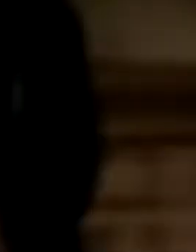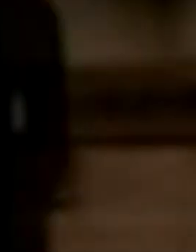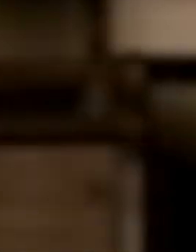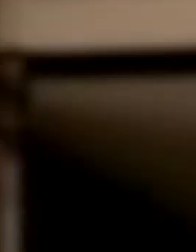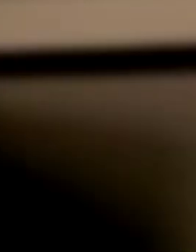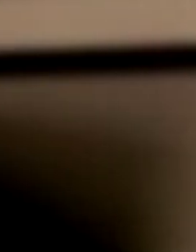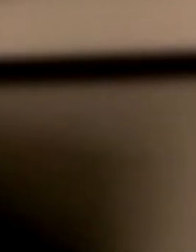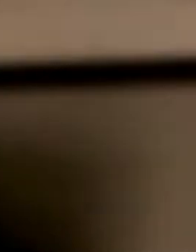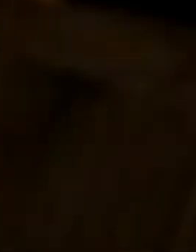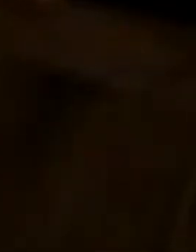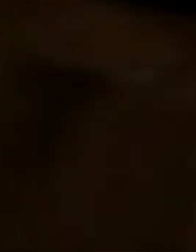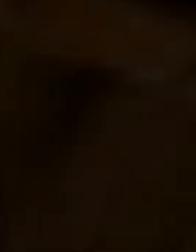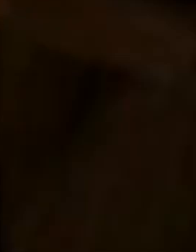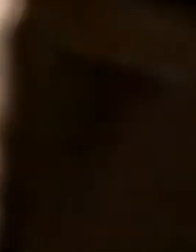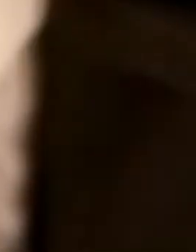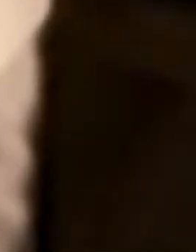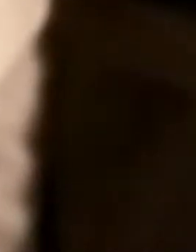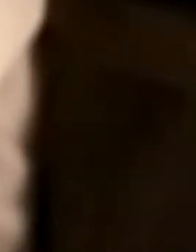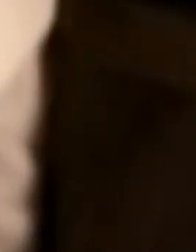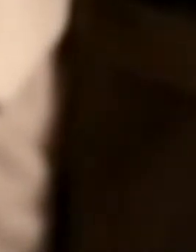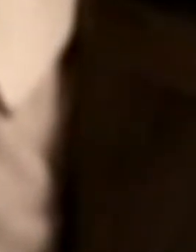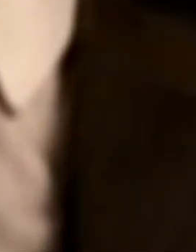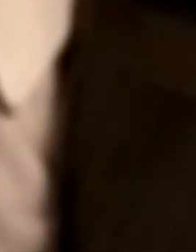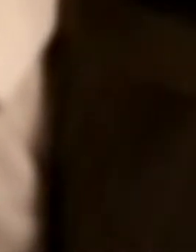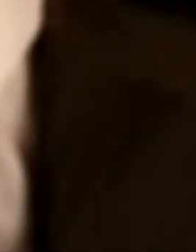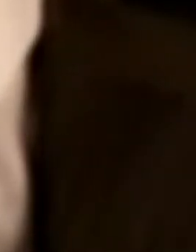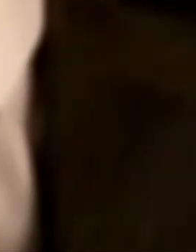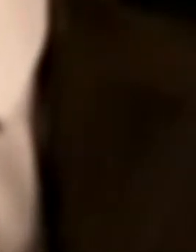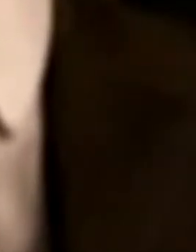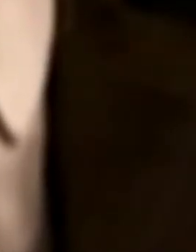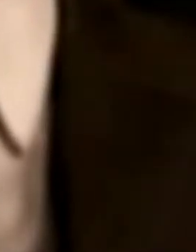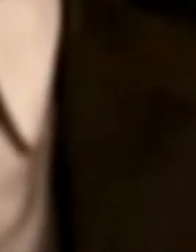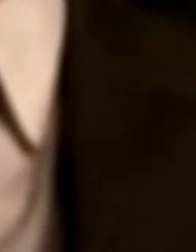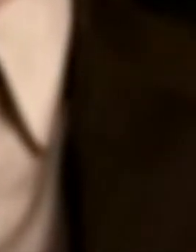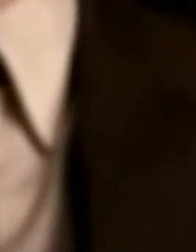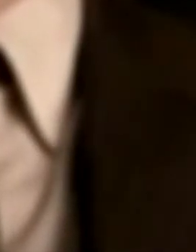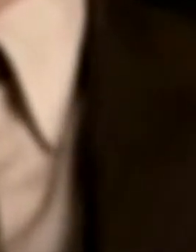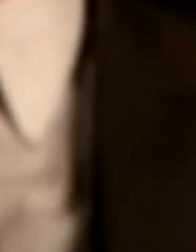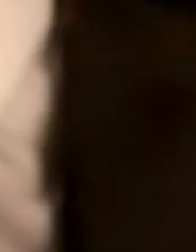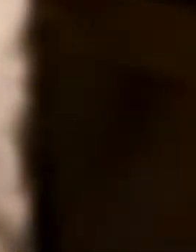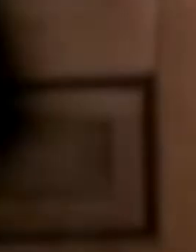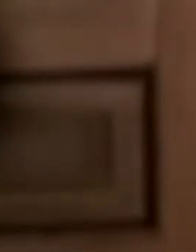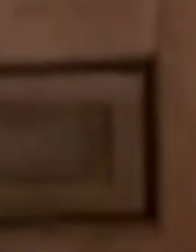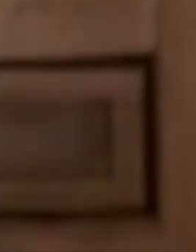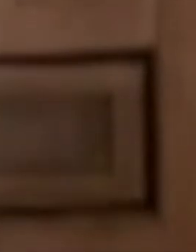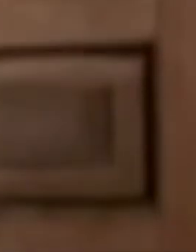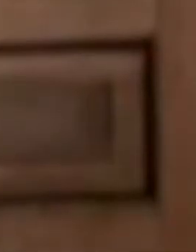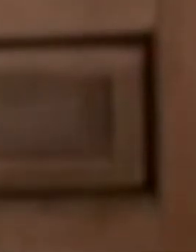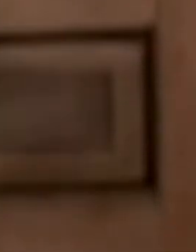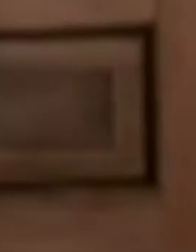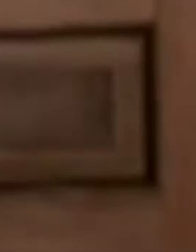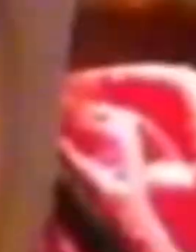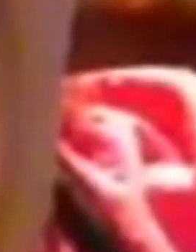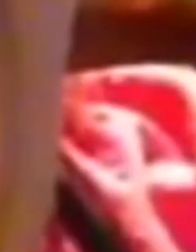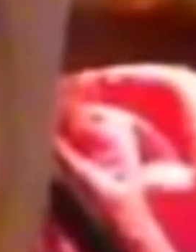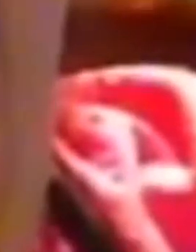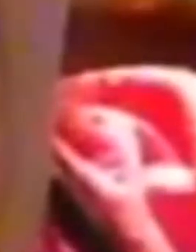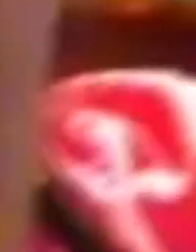Ramírez, hermano, gracias, gracias. Licenciado. Gracias, licenciado. Con permiso, licenciado.